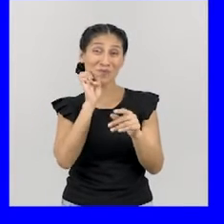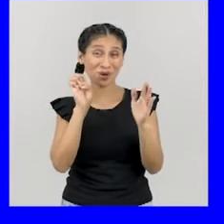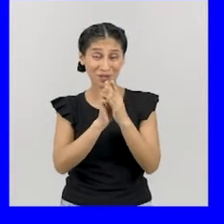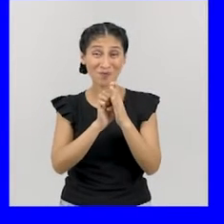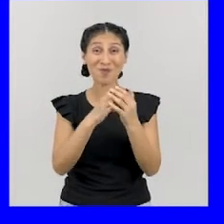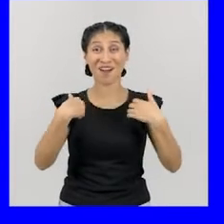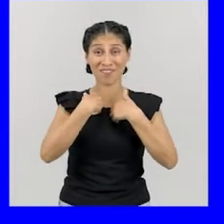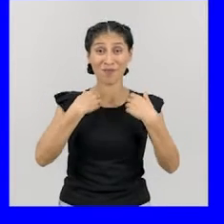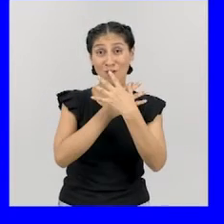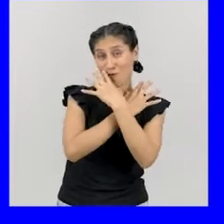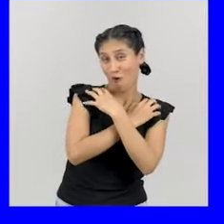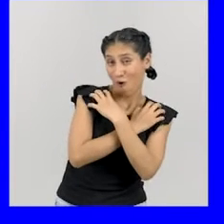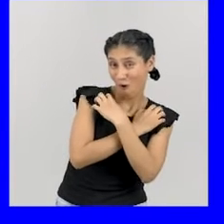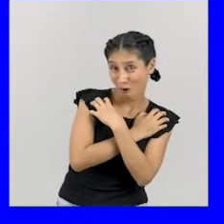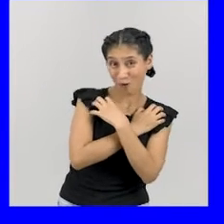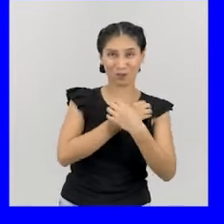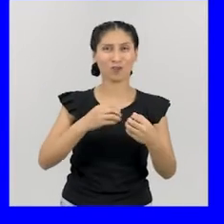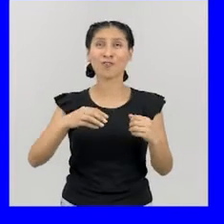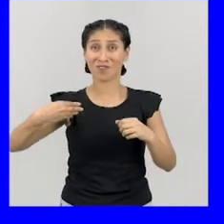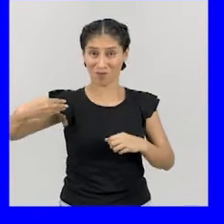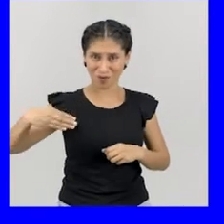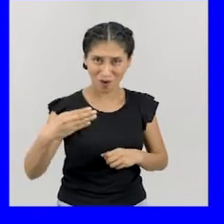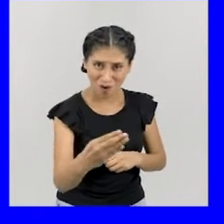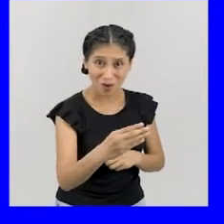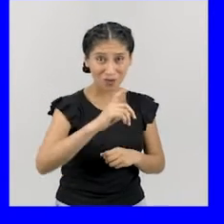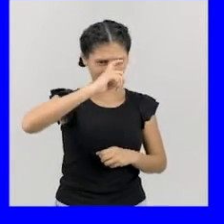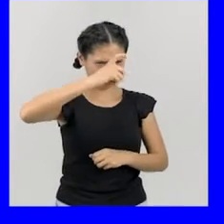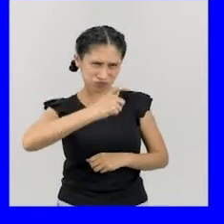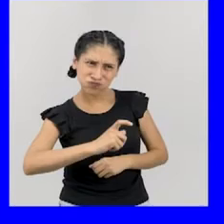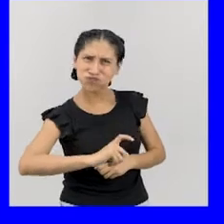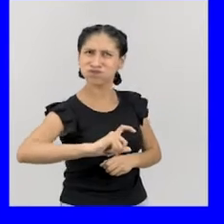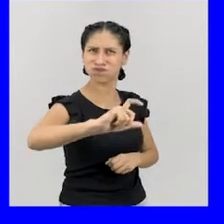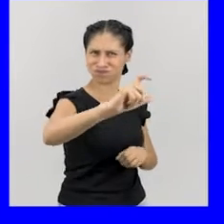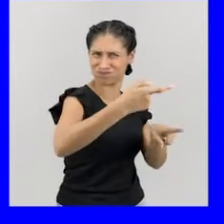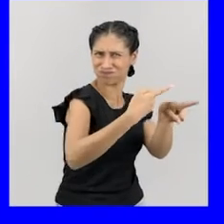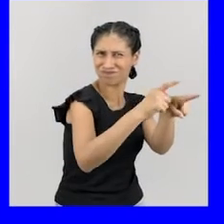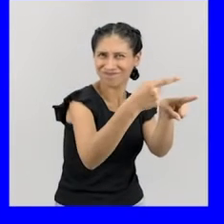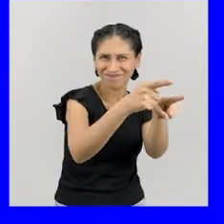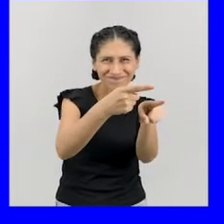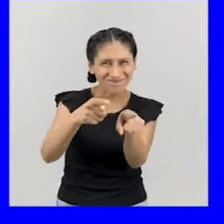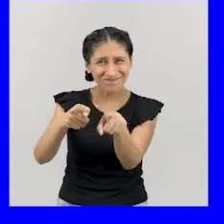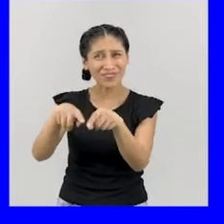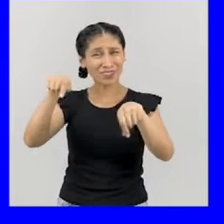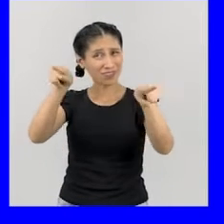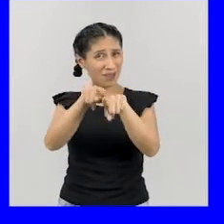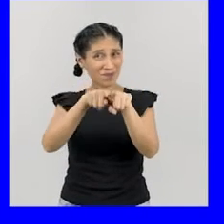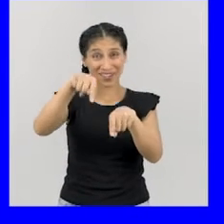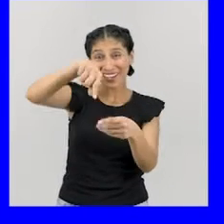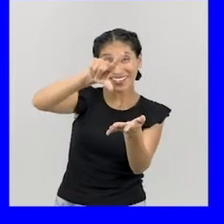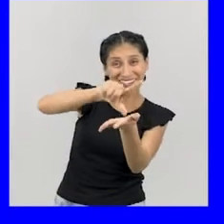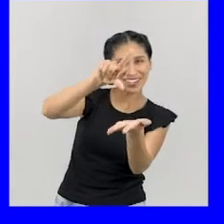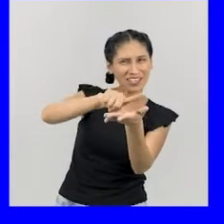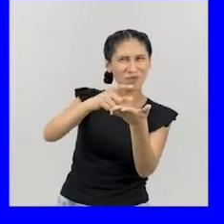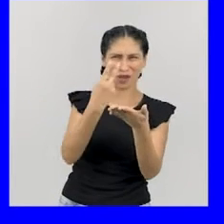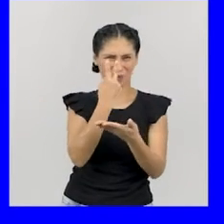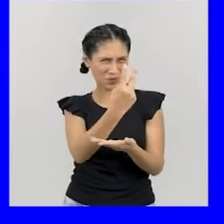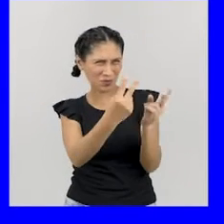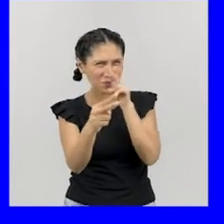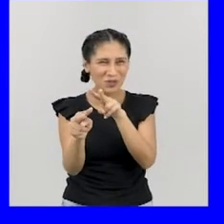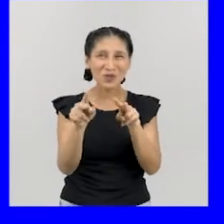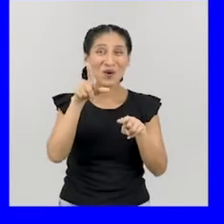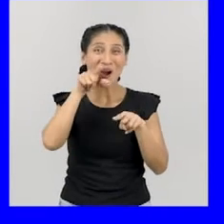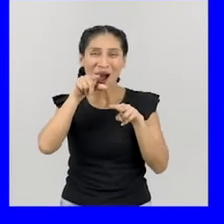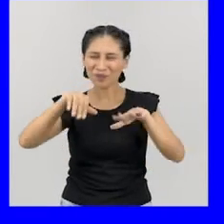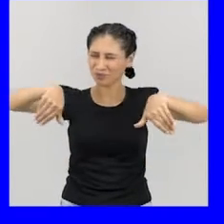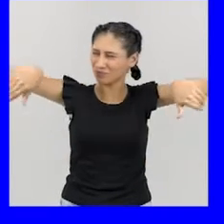incluye osos, jabalíes, zorros y hormigueros, entre otros. En Lima misma se reporta la presencia de